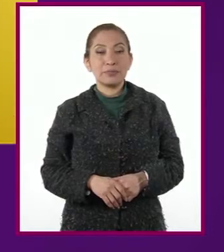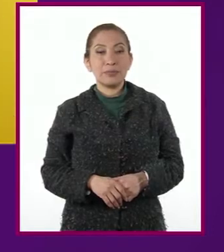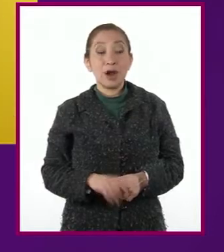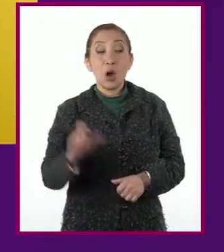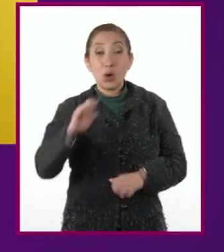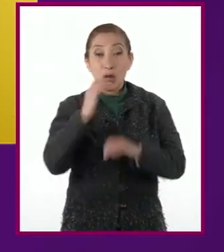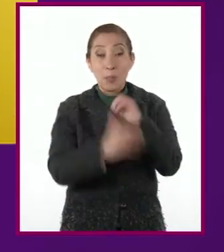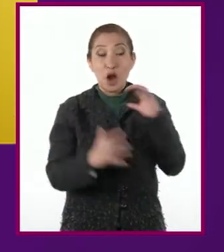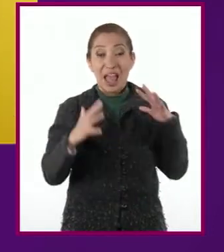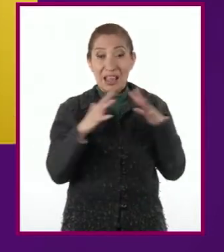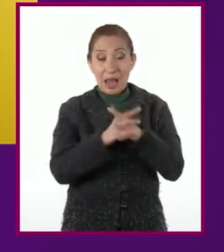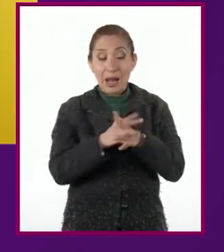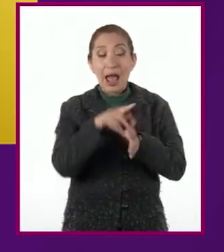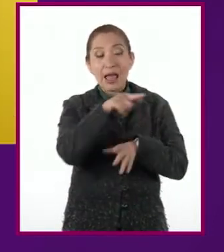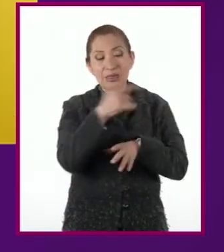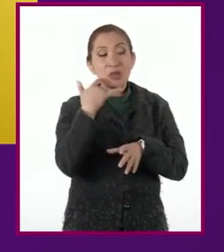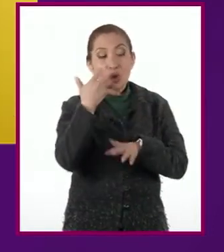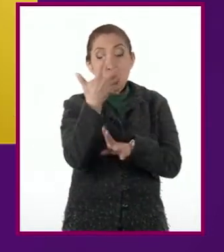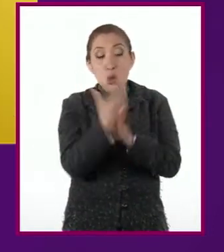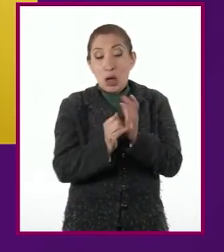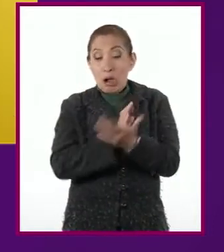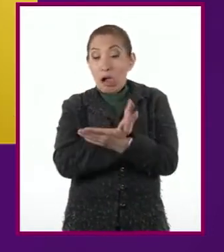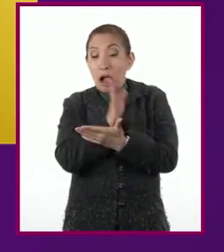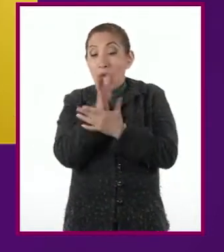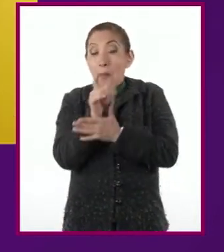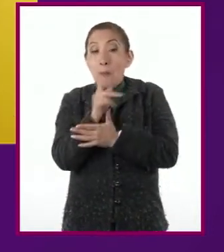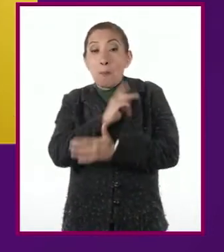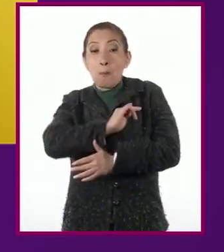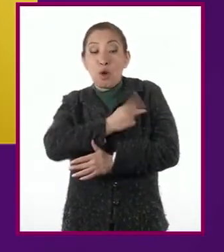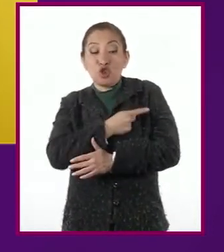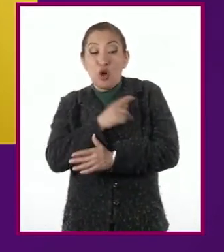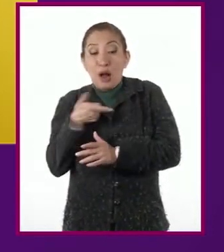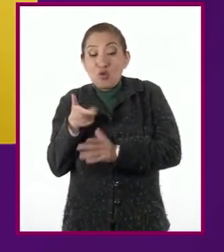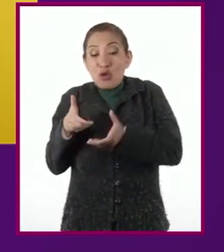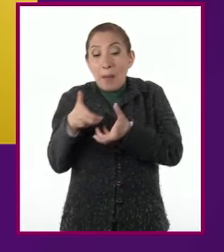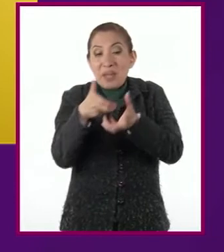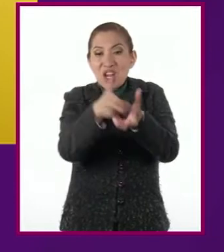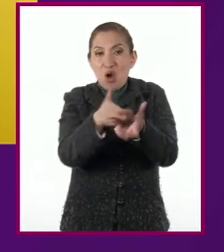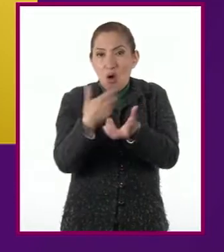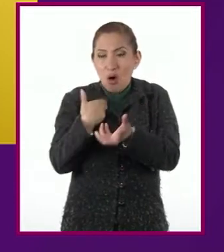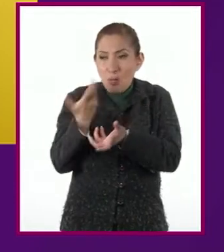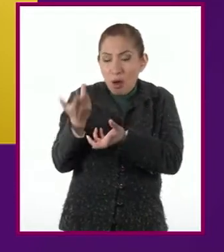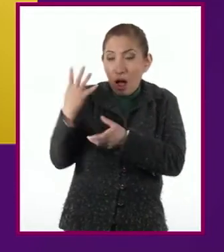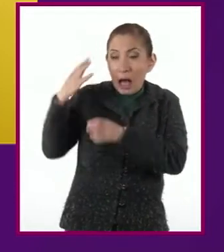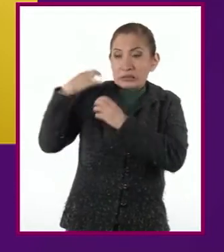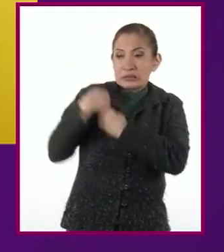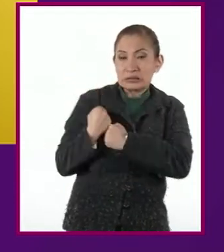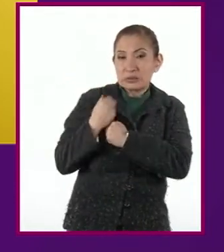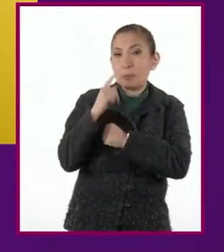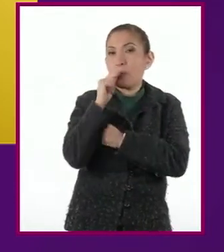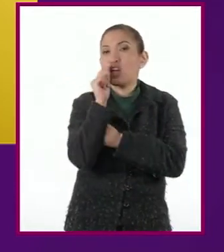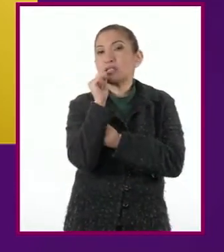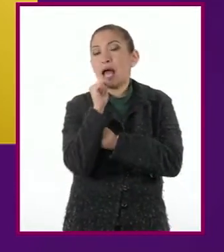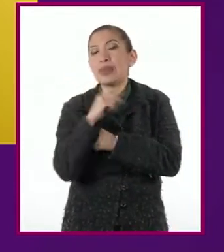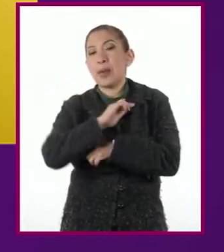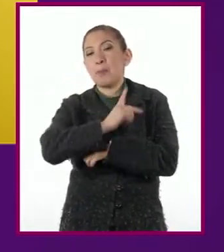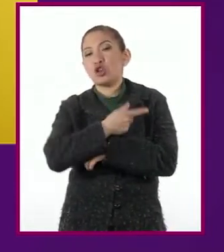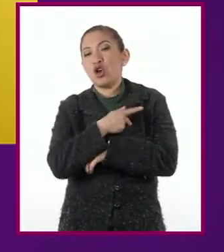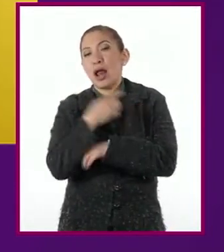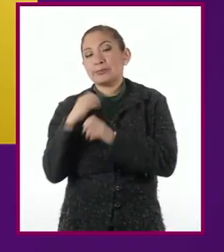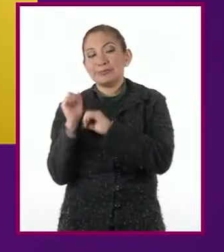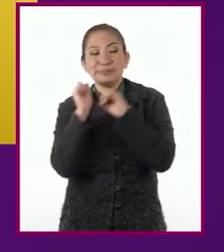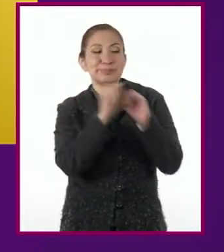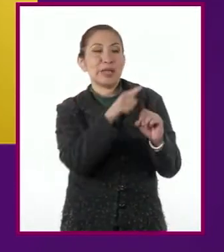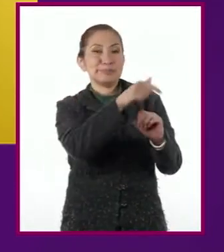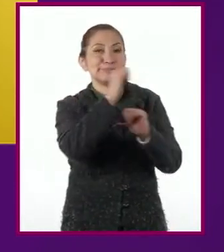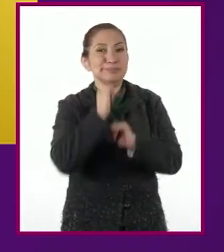Al terminar la guerra, intentó huir cruzando Portugal por un paso clandestino, pero fue detenido por la policía portuguesa y